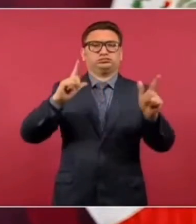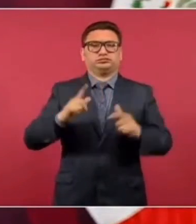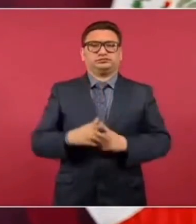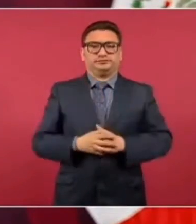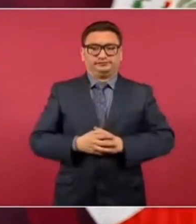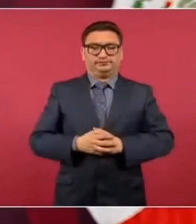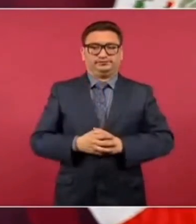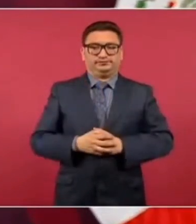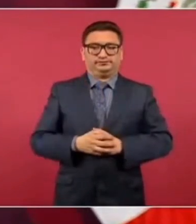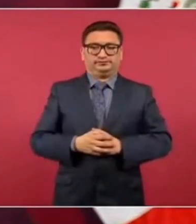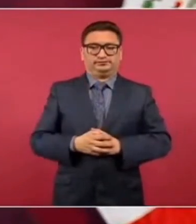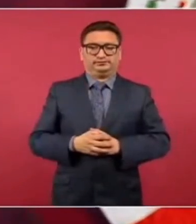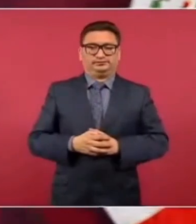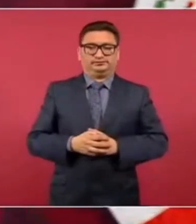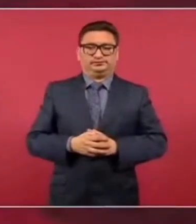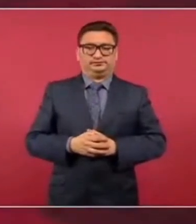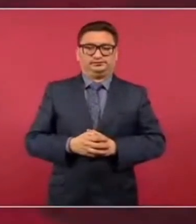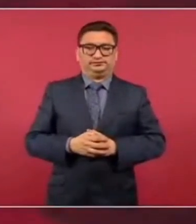Sin embargo,